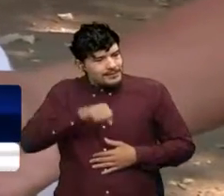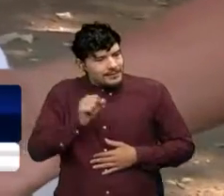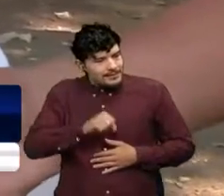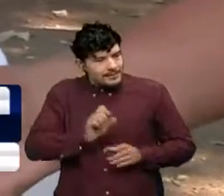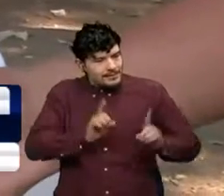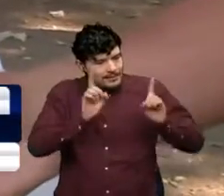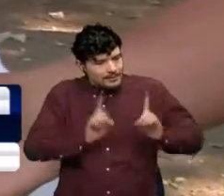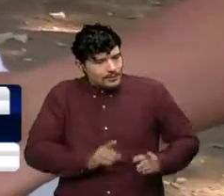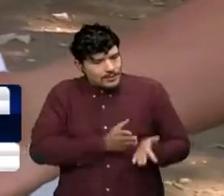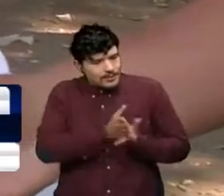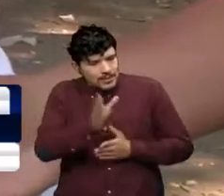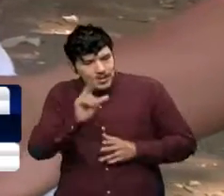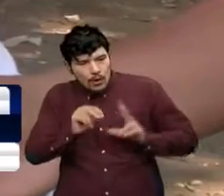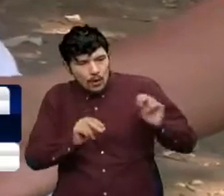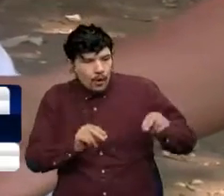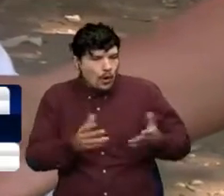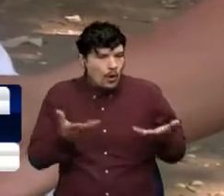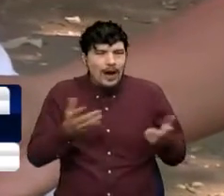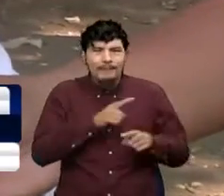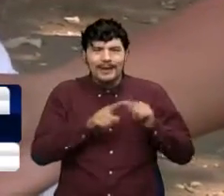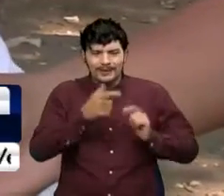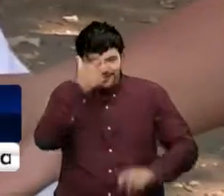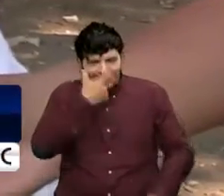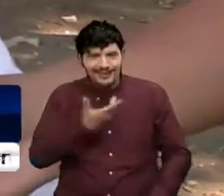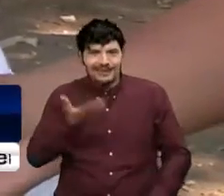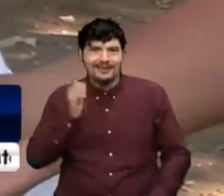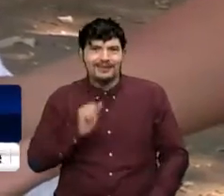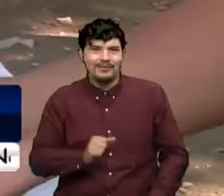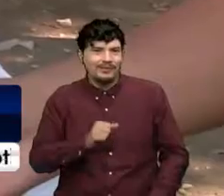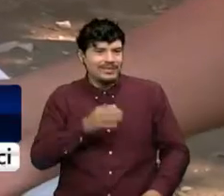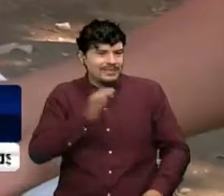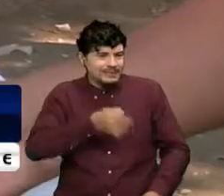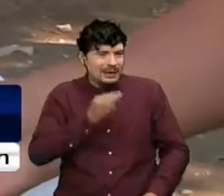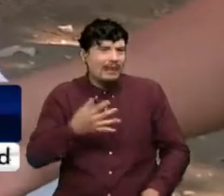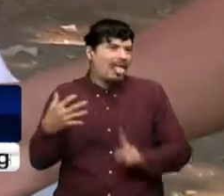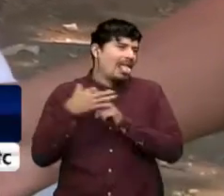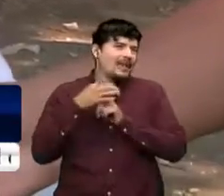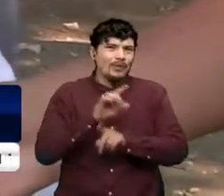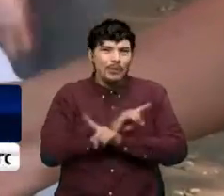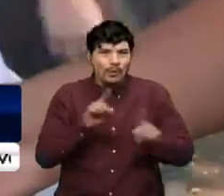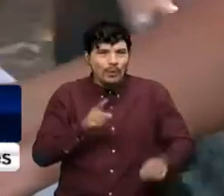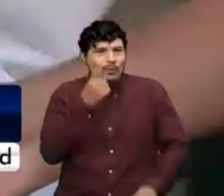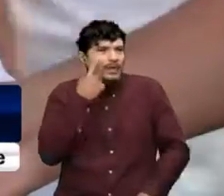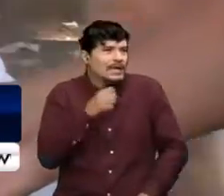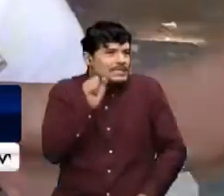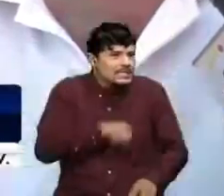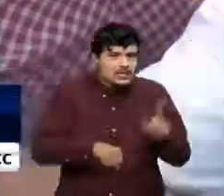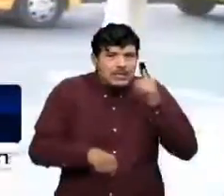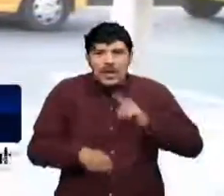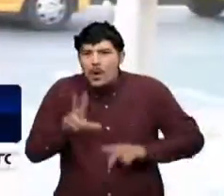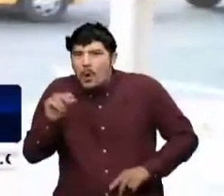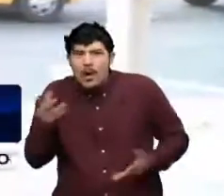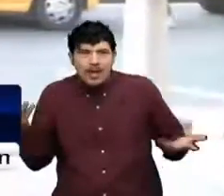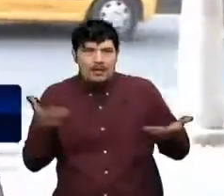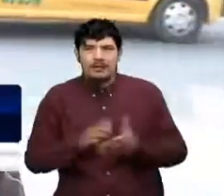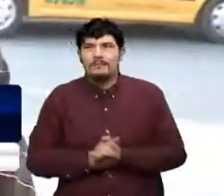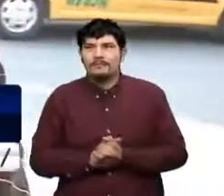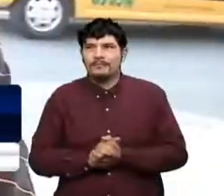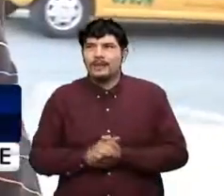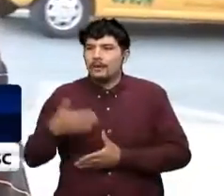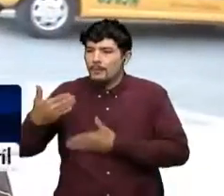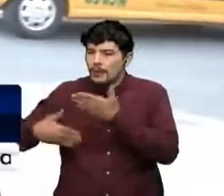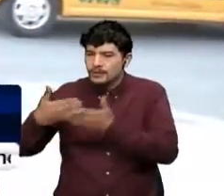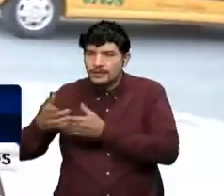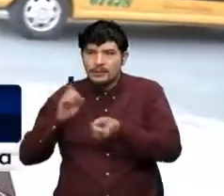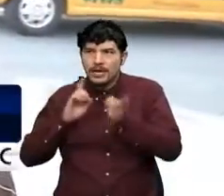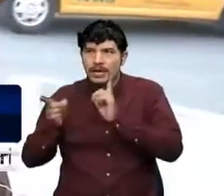si siguen o no siguen, pero que sea algo serio, no la tomadera de pelo que siempre han tenido, de que un día sí, que otro día no. El problema no es seguir con la base de